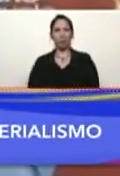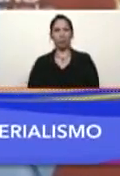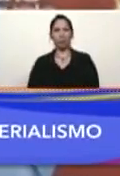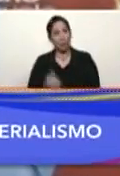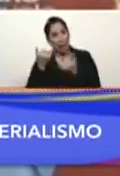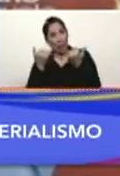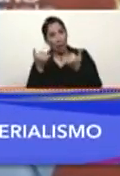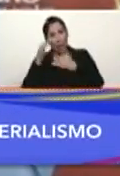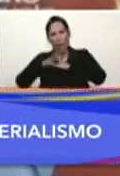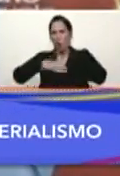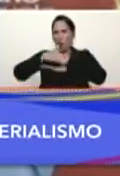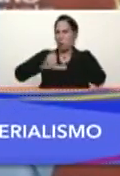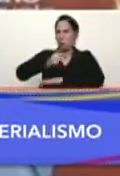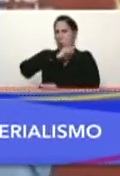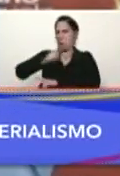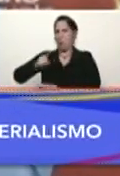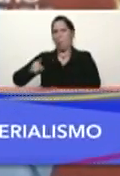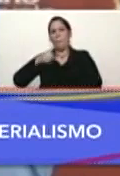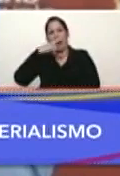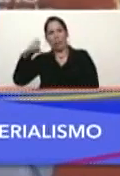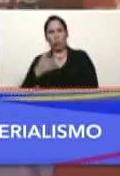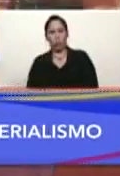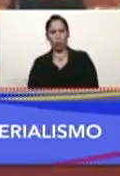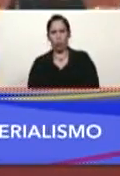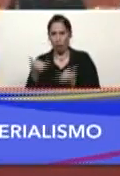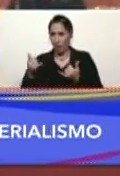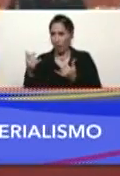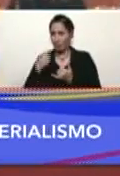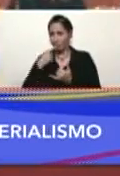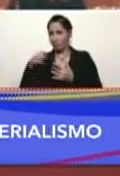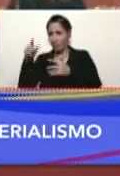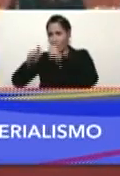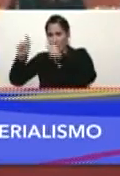Ahora es culpa de Maduro.